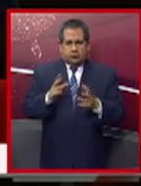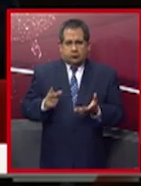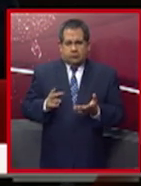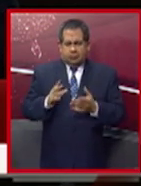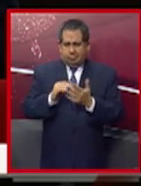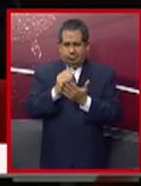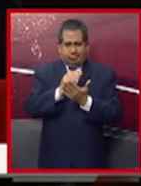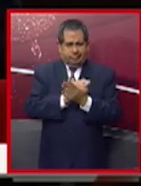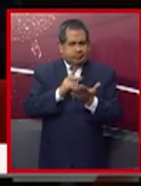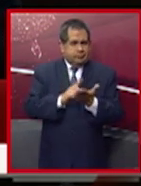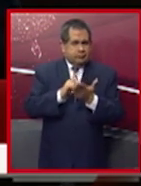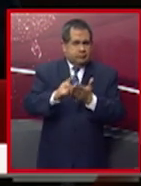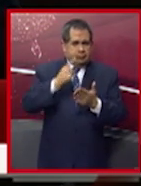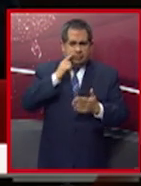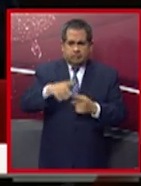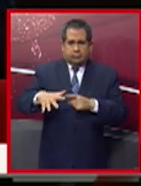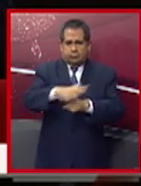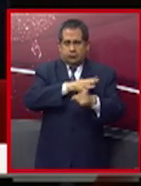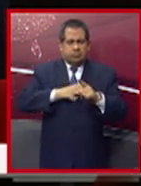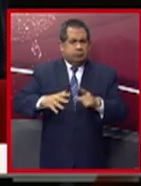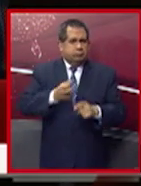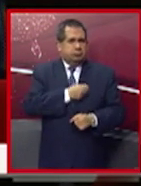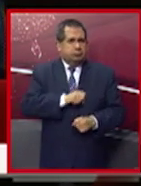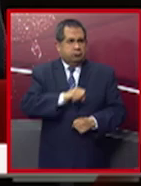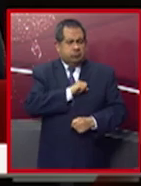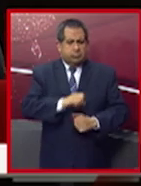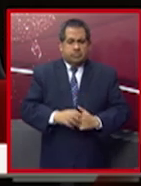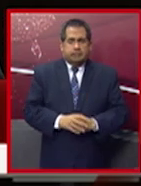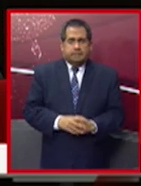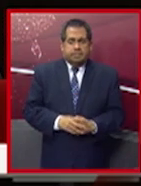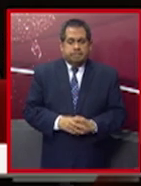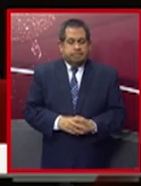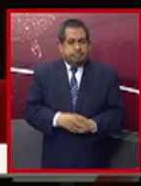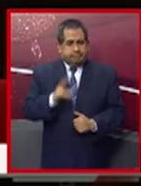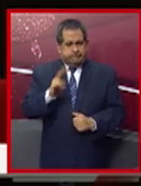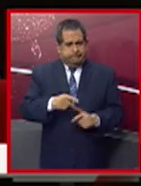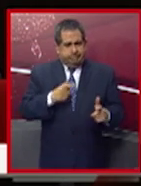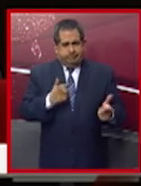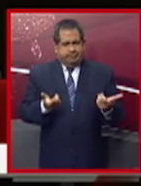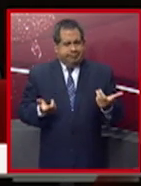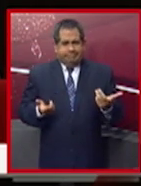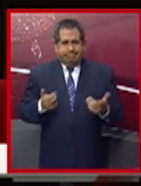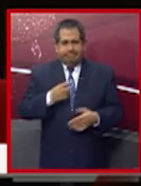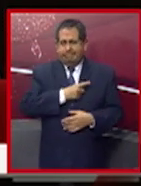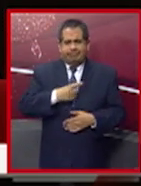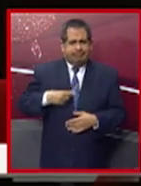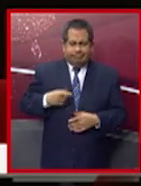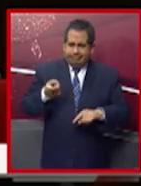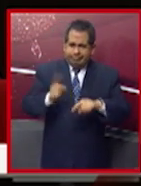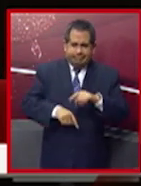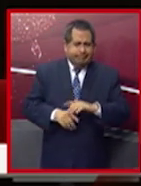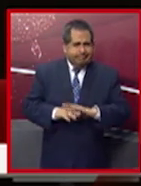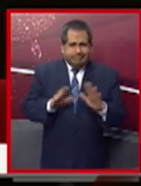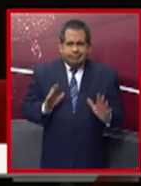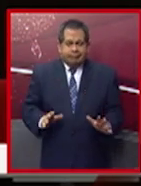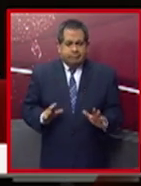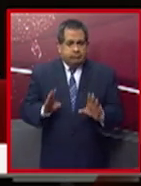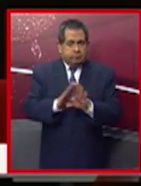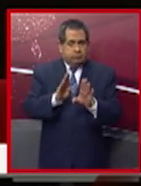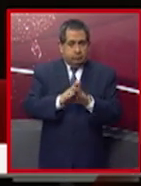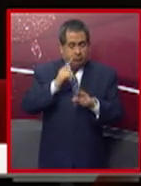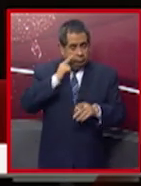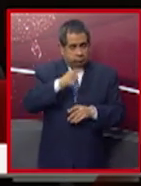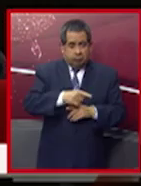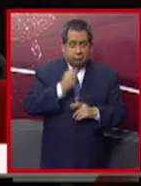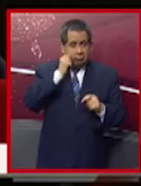nuestros derechos a un medio ambiente sano. Es una práctica que debemos combatir, sobre todo cuando se lleva a cabo